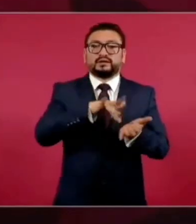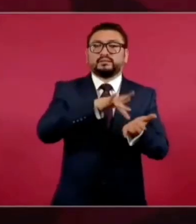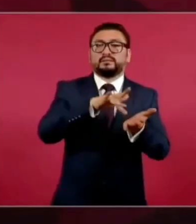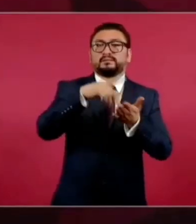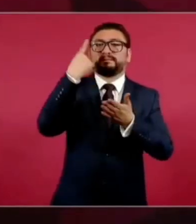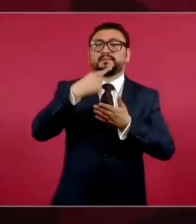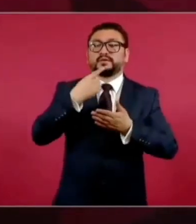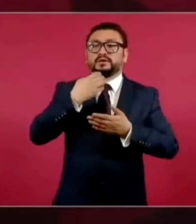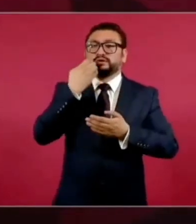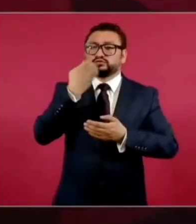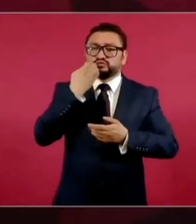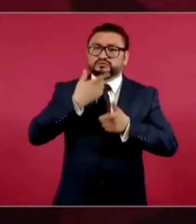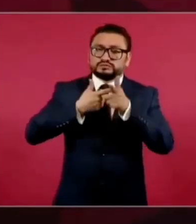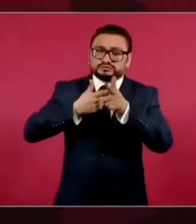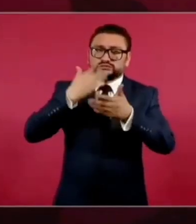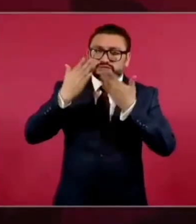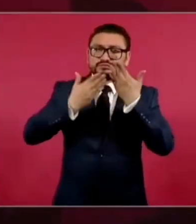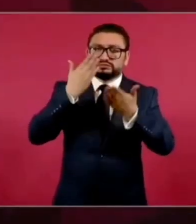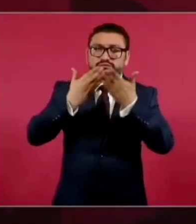escuela.